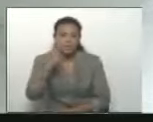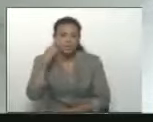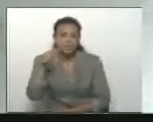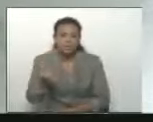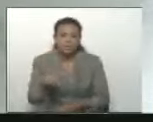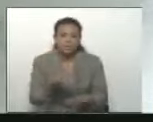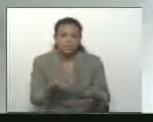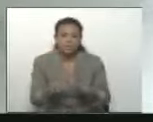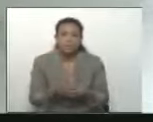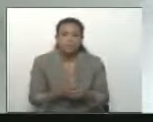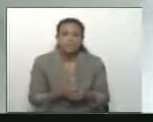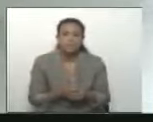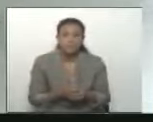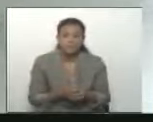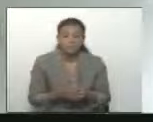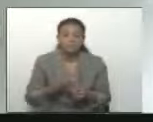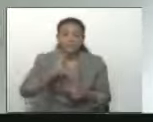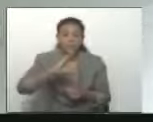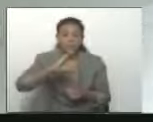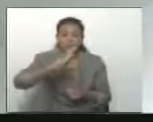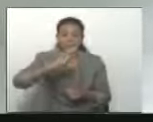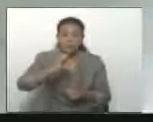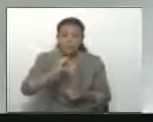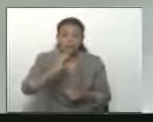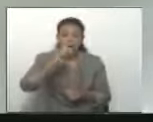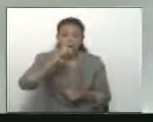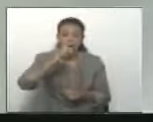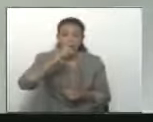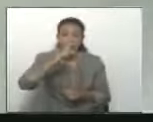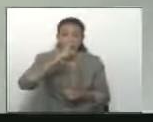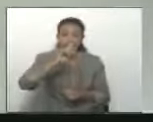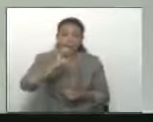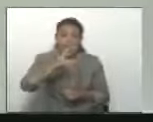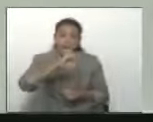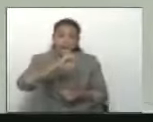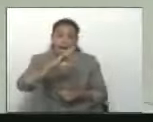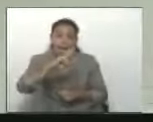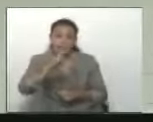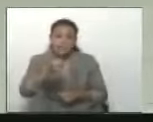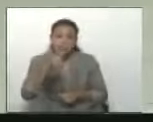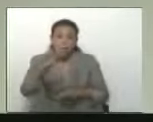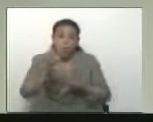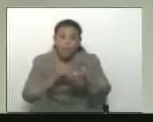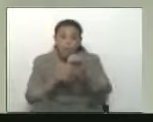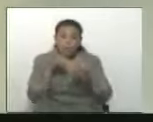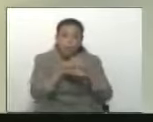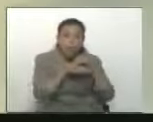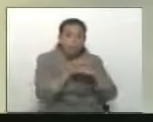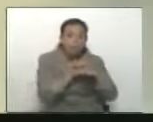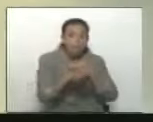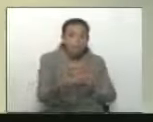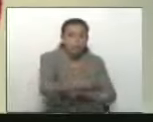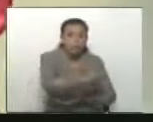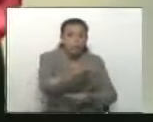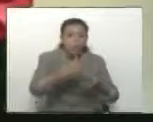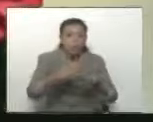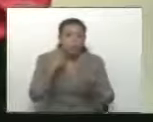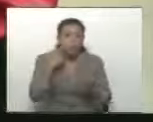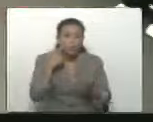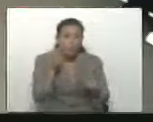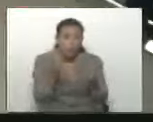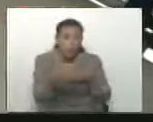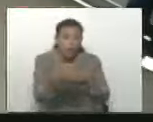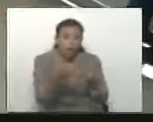hará bueno ki cuenta con un intake loal permite él recoger esas pelotas y almacenarlas dentro de una